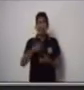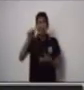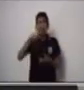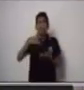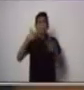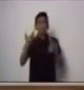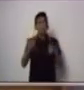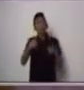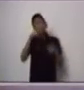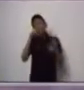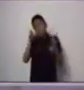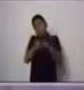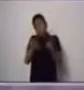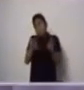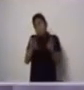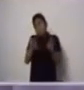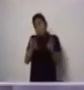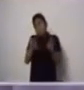compuestas también